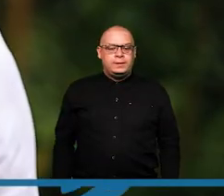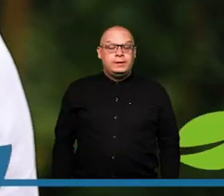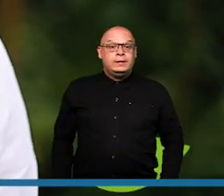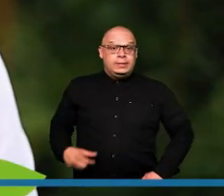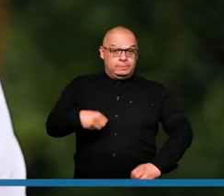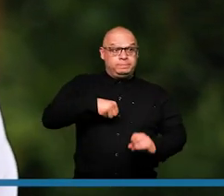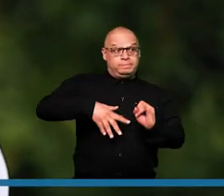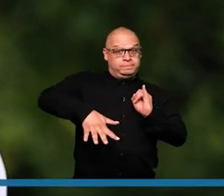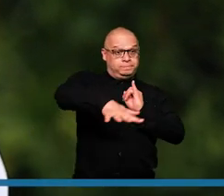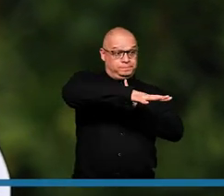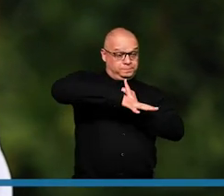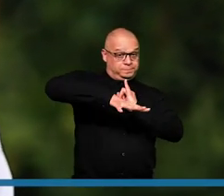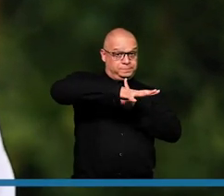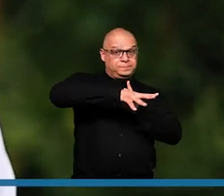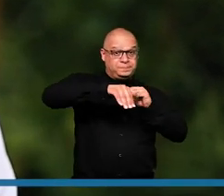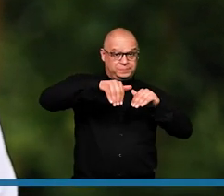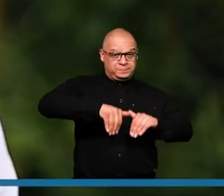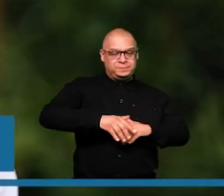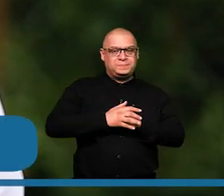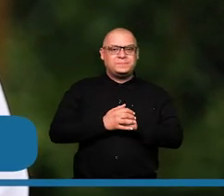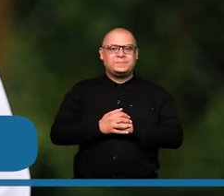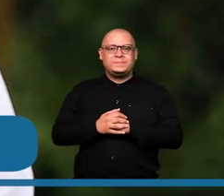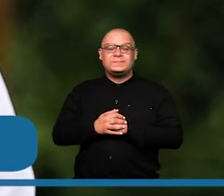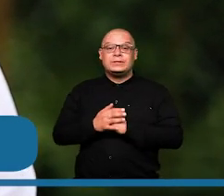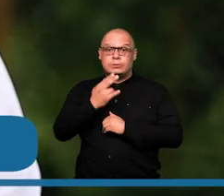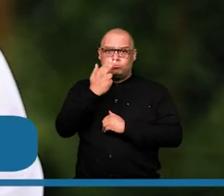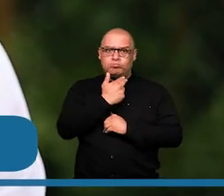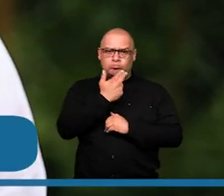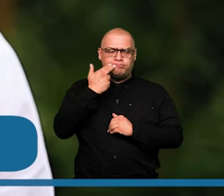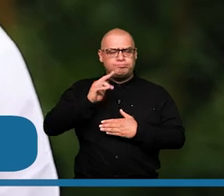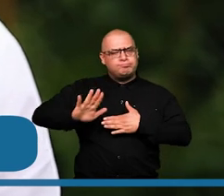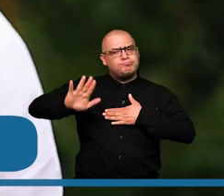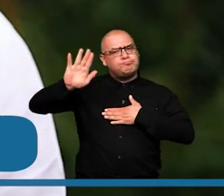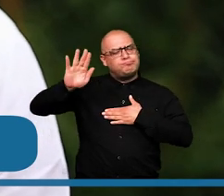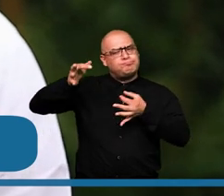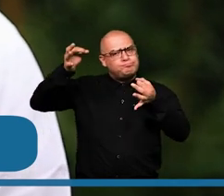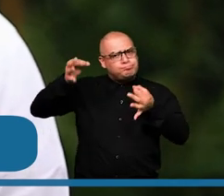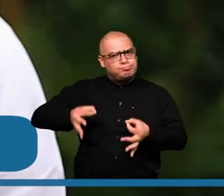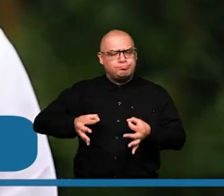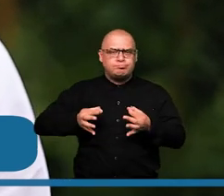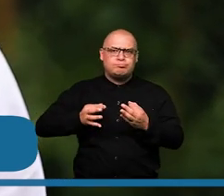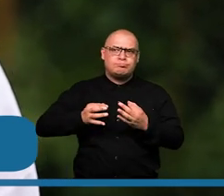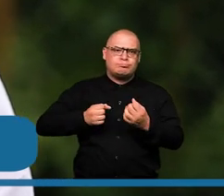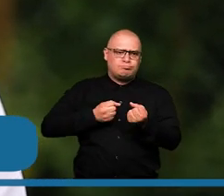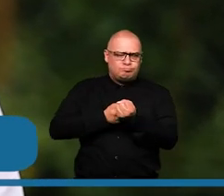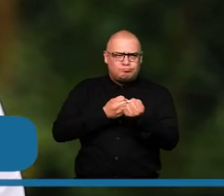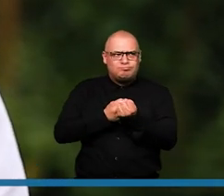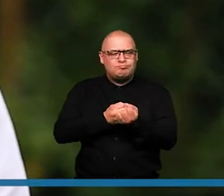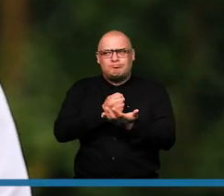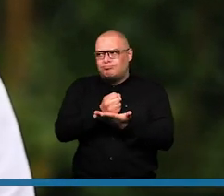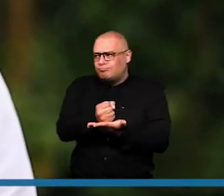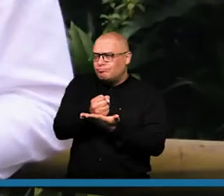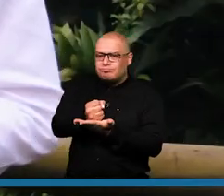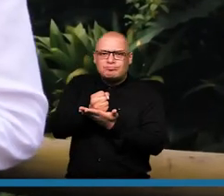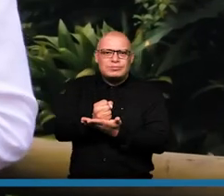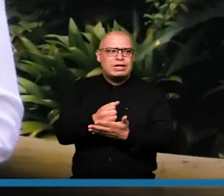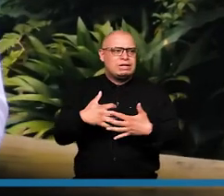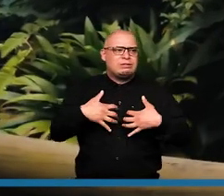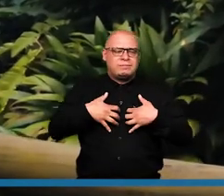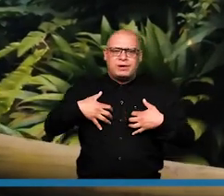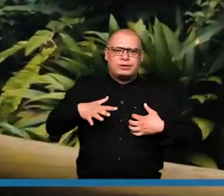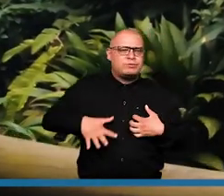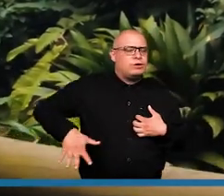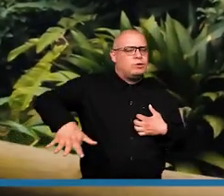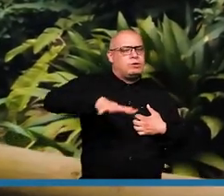Desde el Área Metropolitana del Valle de Aburrá tenemos el compromiso por seguir avanzando, construyendo y cuidando a todos estos